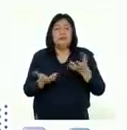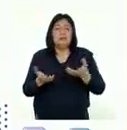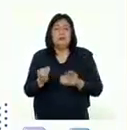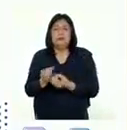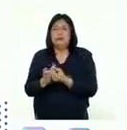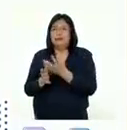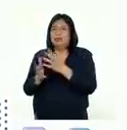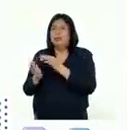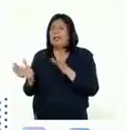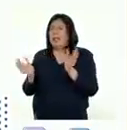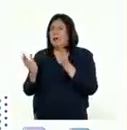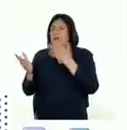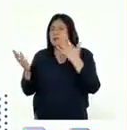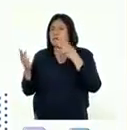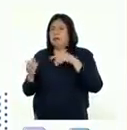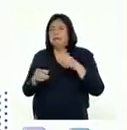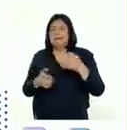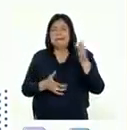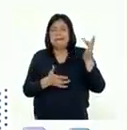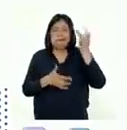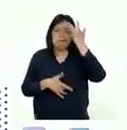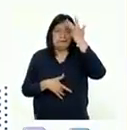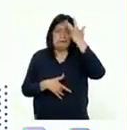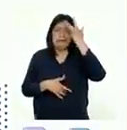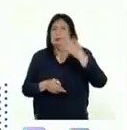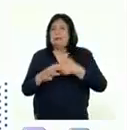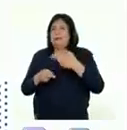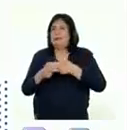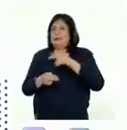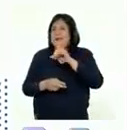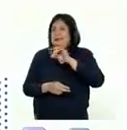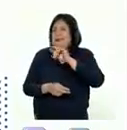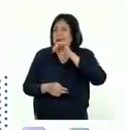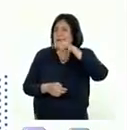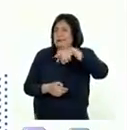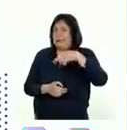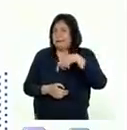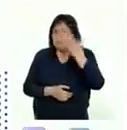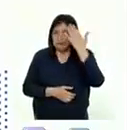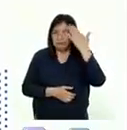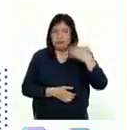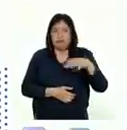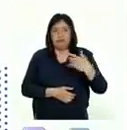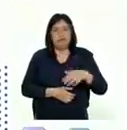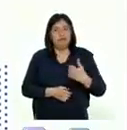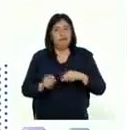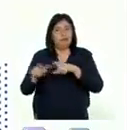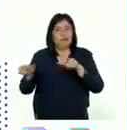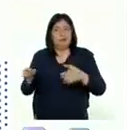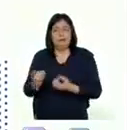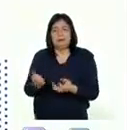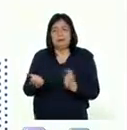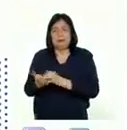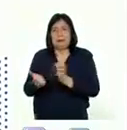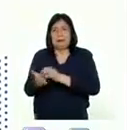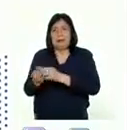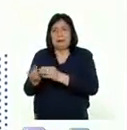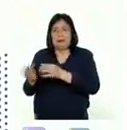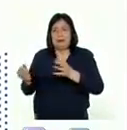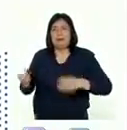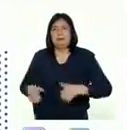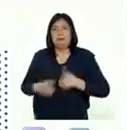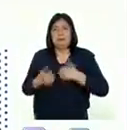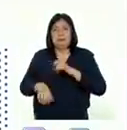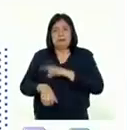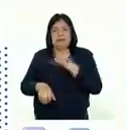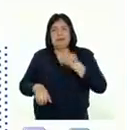calurosos y son los portadores de la enfermedad del dengue, han encontrado aquí un lugar para reproducirse y para vivir,